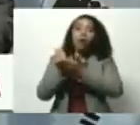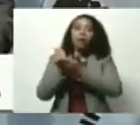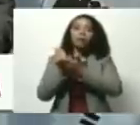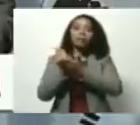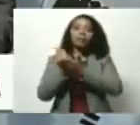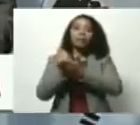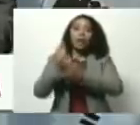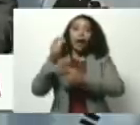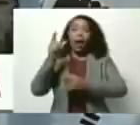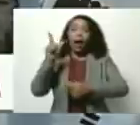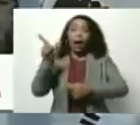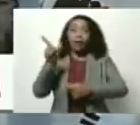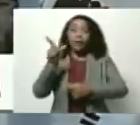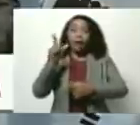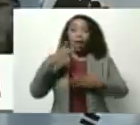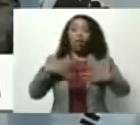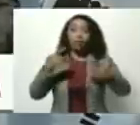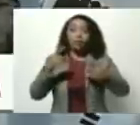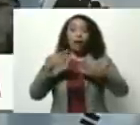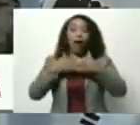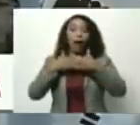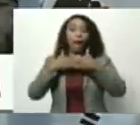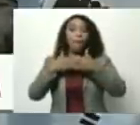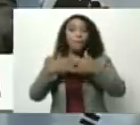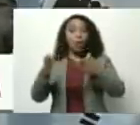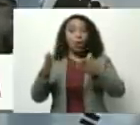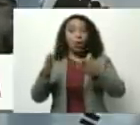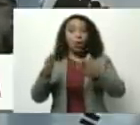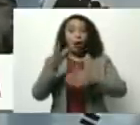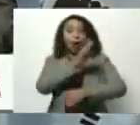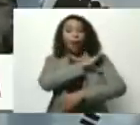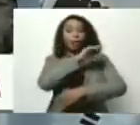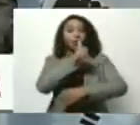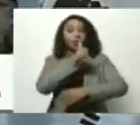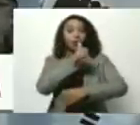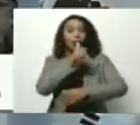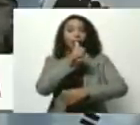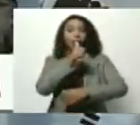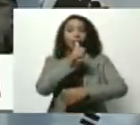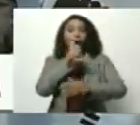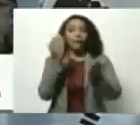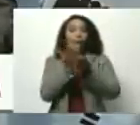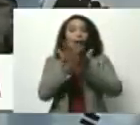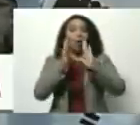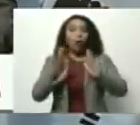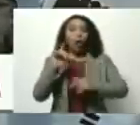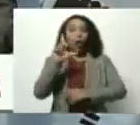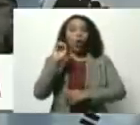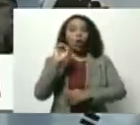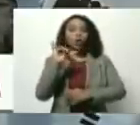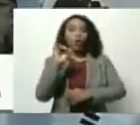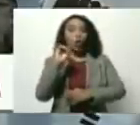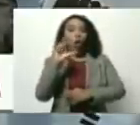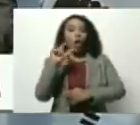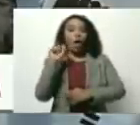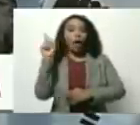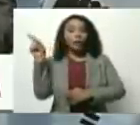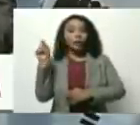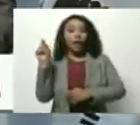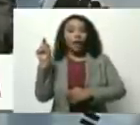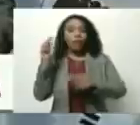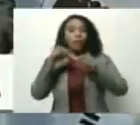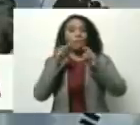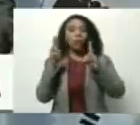del mencionado adolescente, se le abrió a la directora del Colegio Loyola Gumilla de Puerto Ordaz